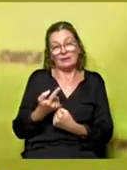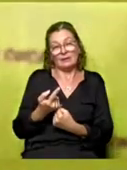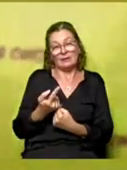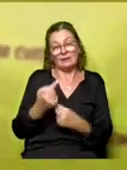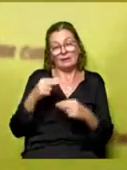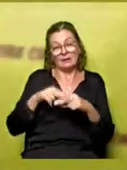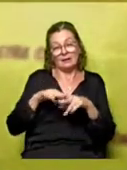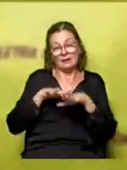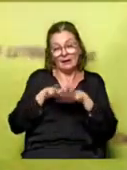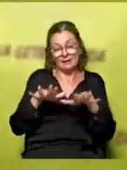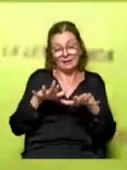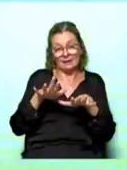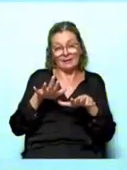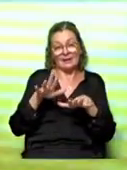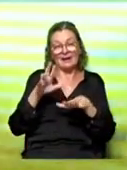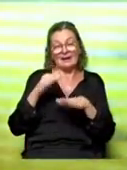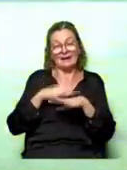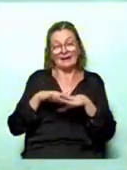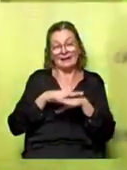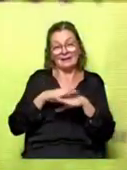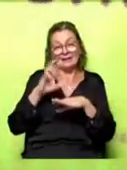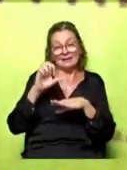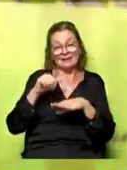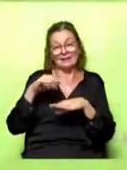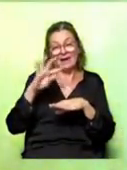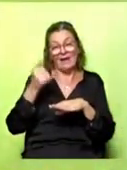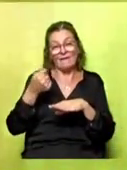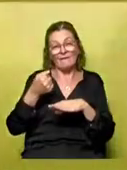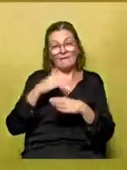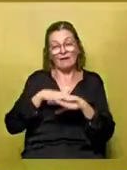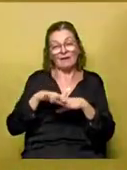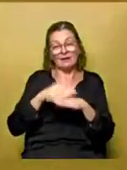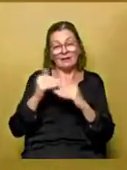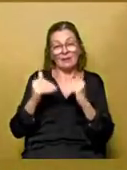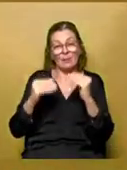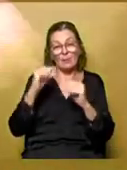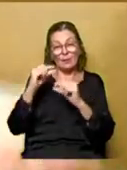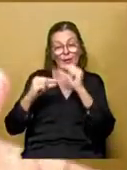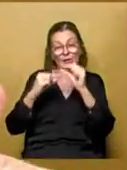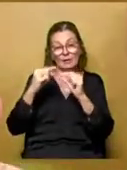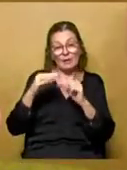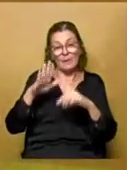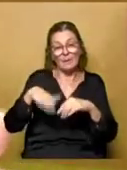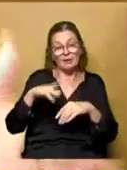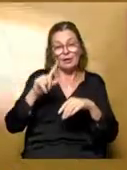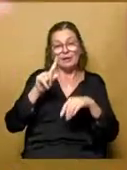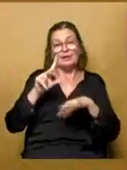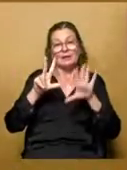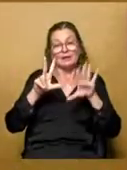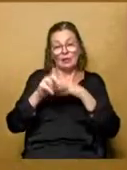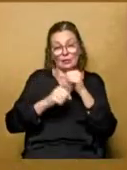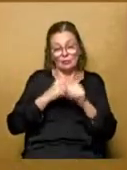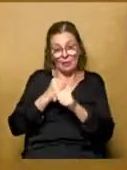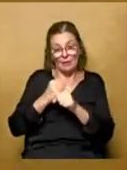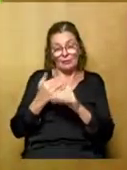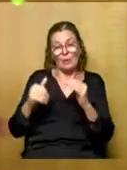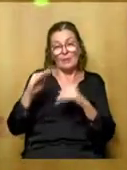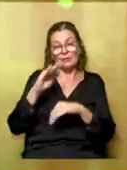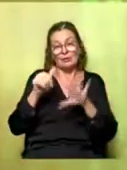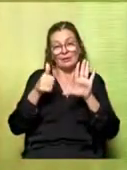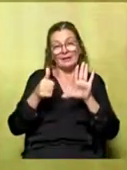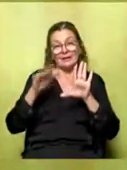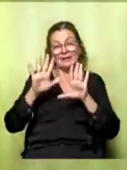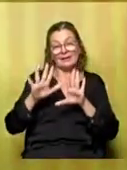renta básica de la UDELAR plantea que sea gradual, que sea para menores de 18 años primero, mayores de